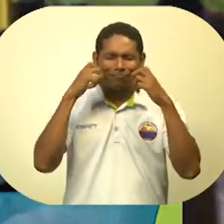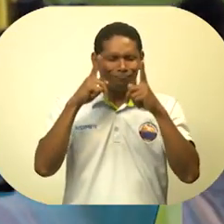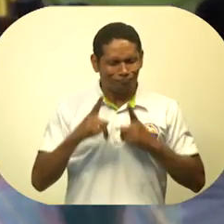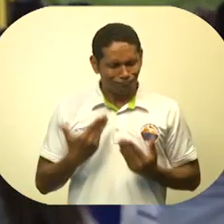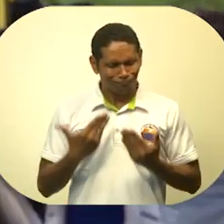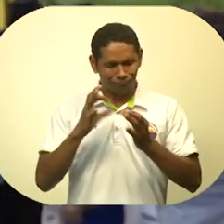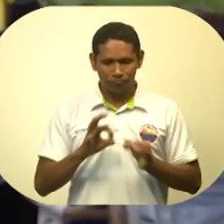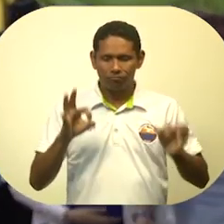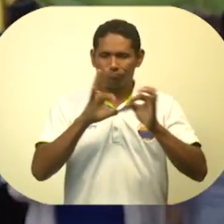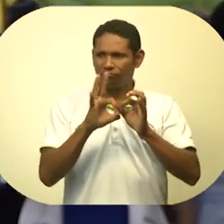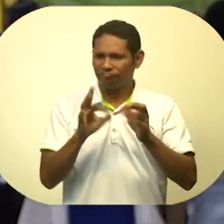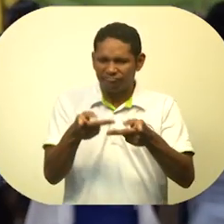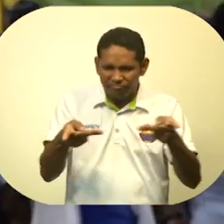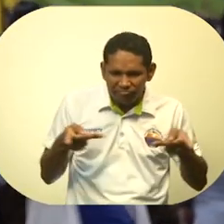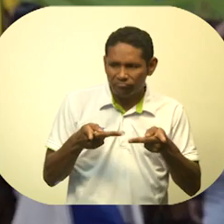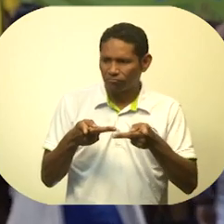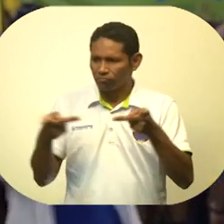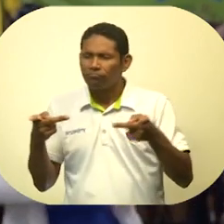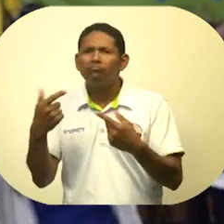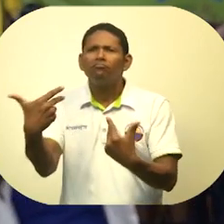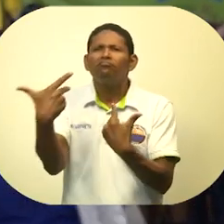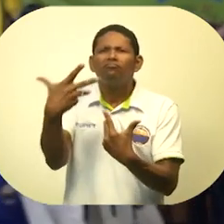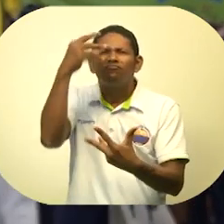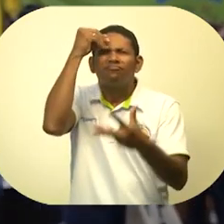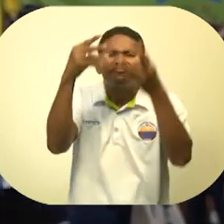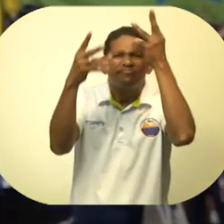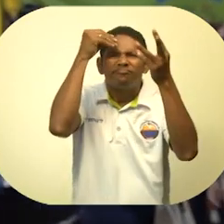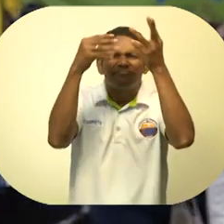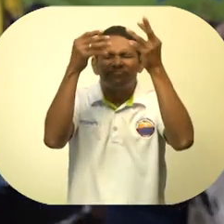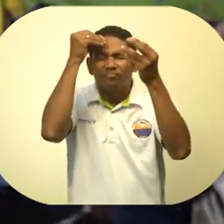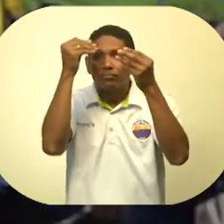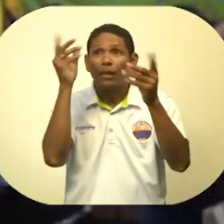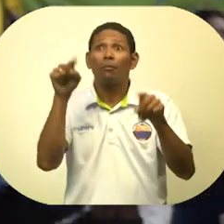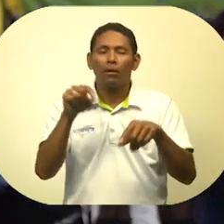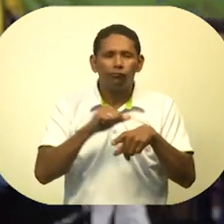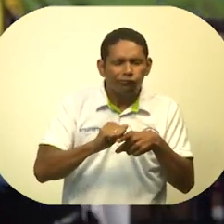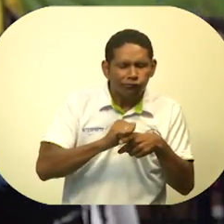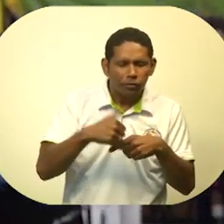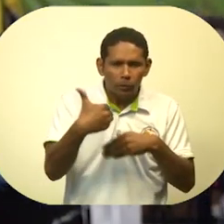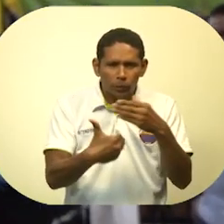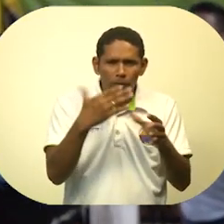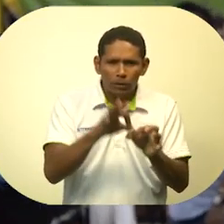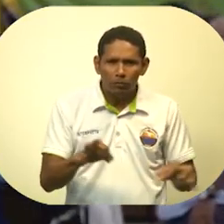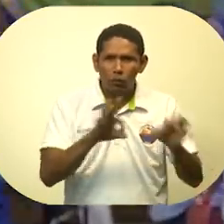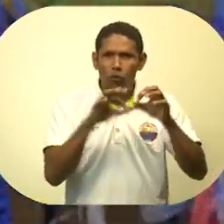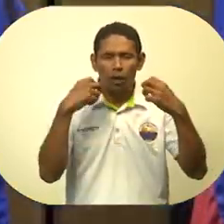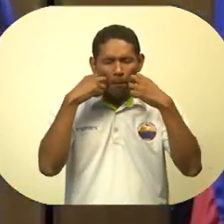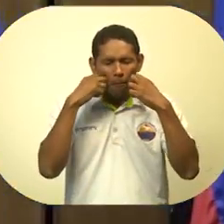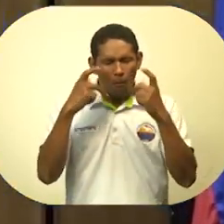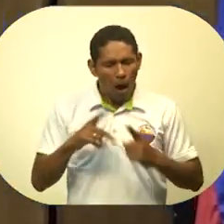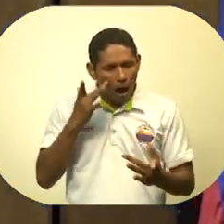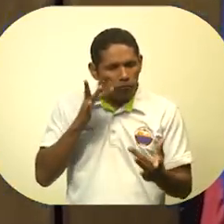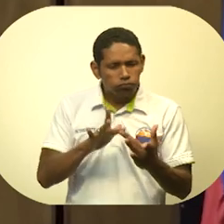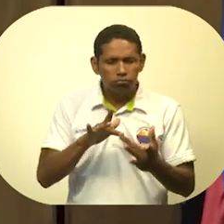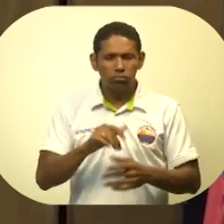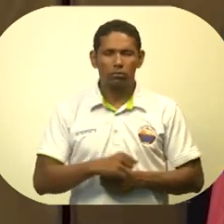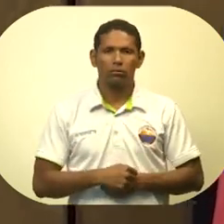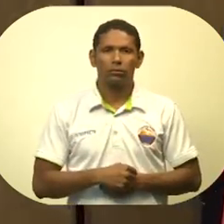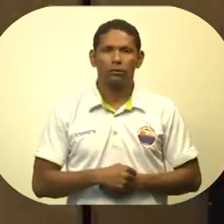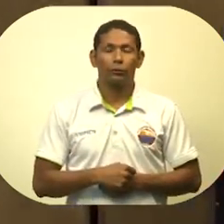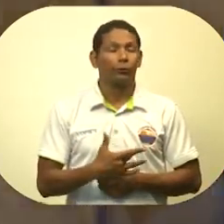profesionales, sino también como seres humanos. Desde los salones, desde las cátedras básicas hasta las clínicas, siempre nos enseñan a ser grandes